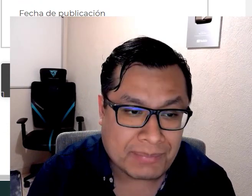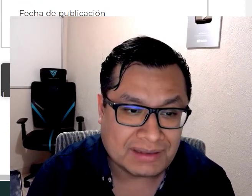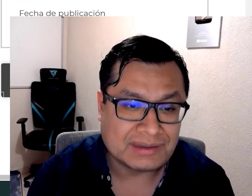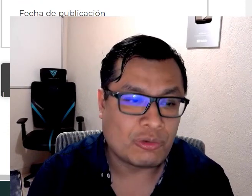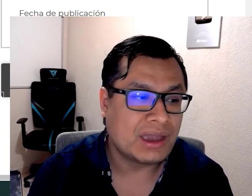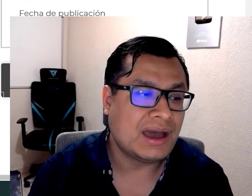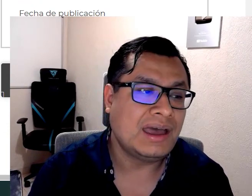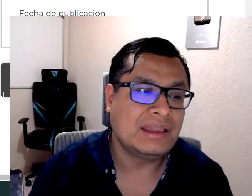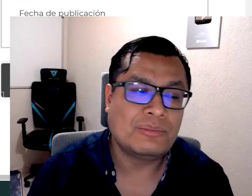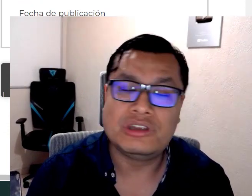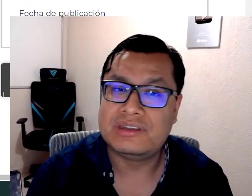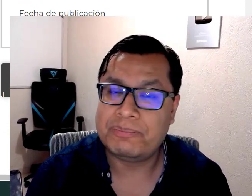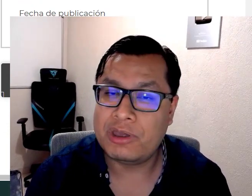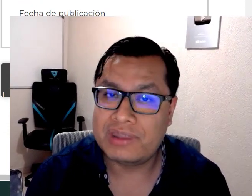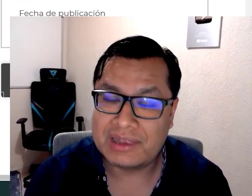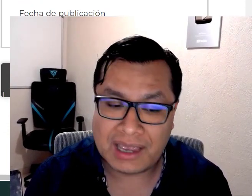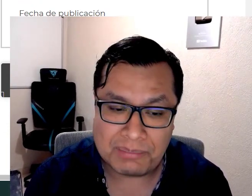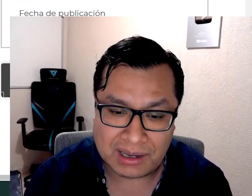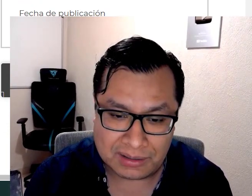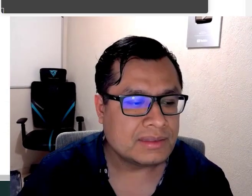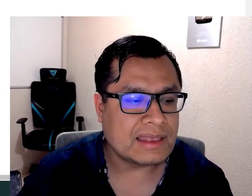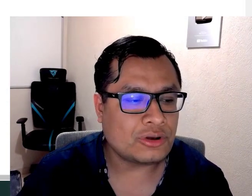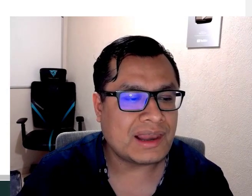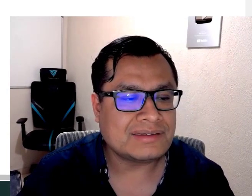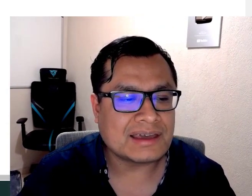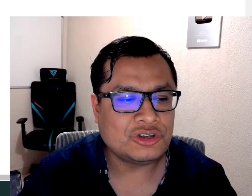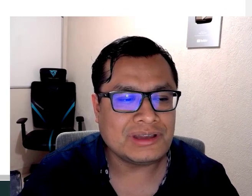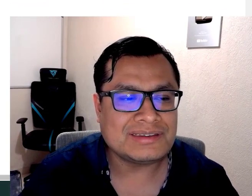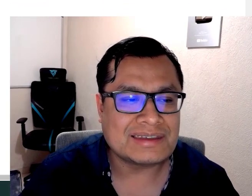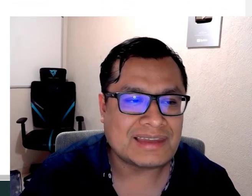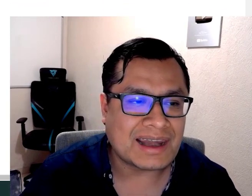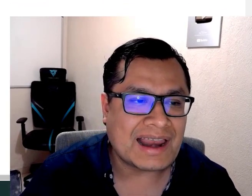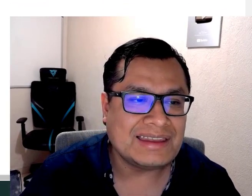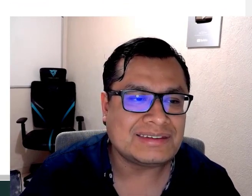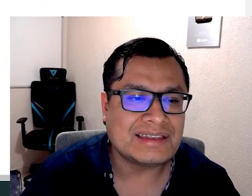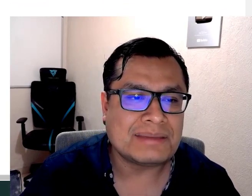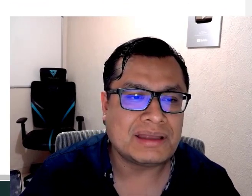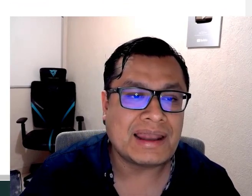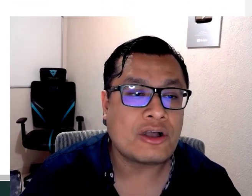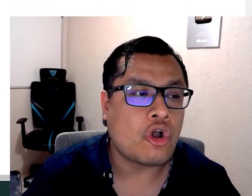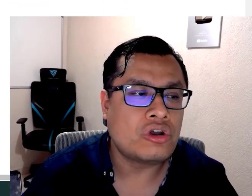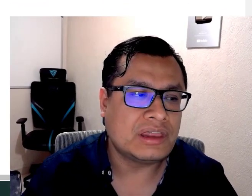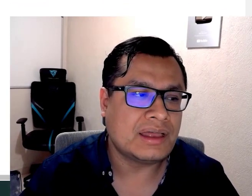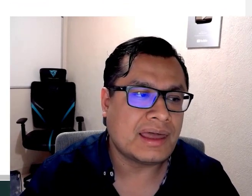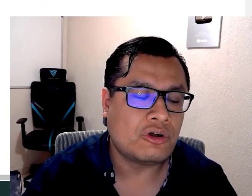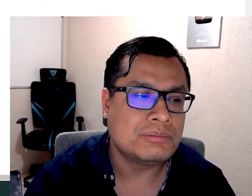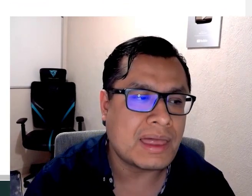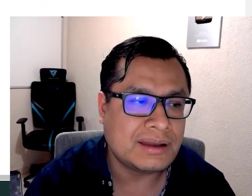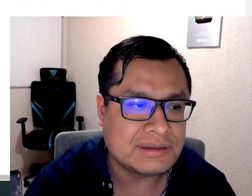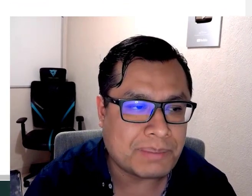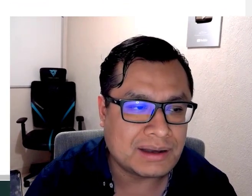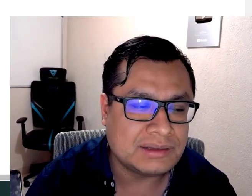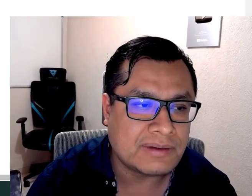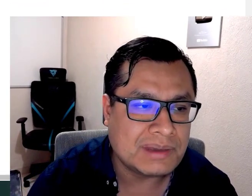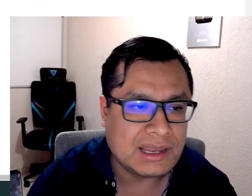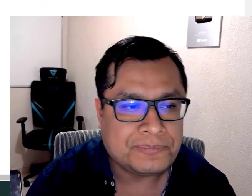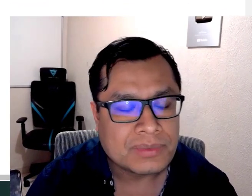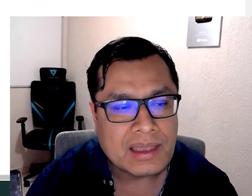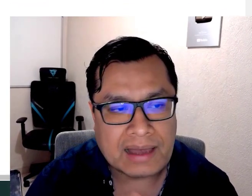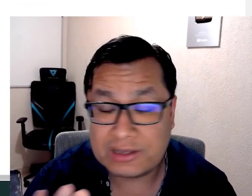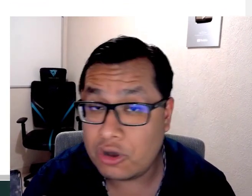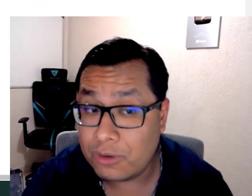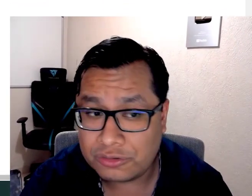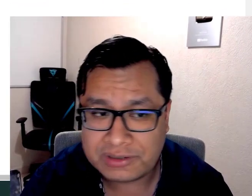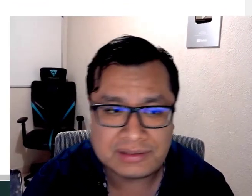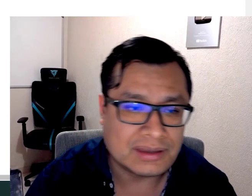lauro de cuenca en el municipio de tecámac dentro de las acciones que se realizan de manera coordinada con madres y padres de familia